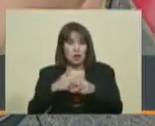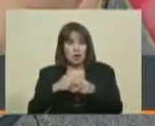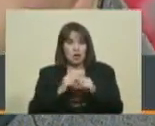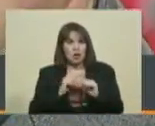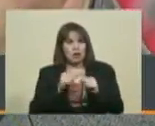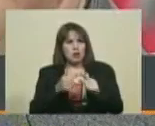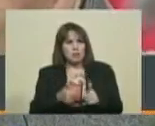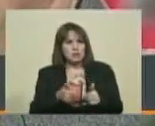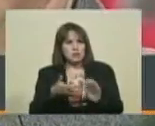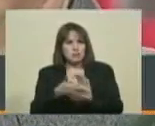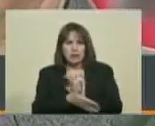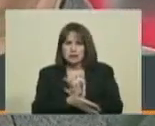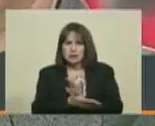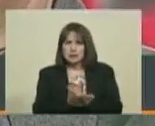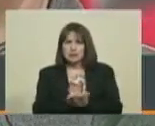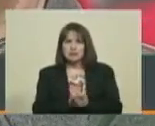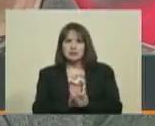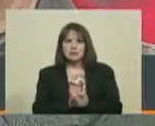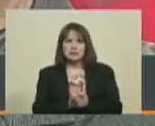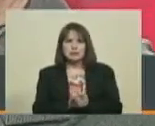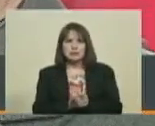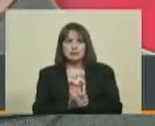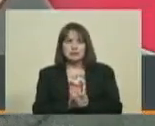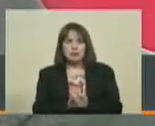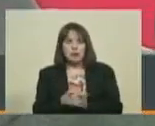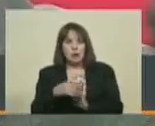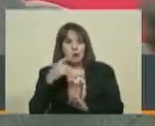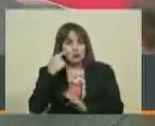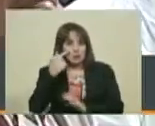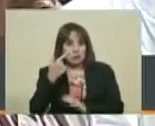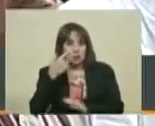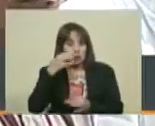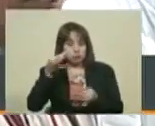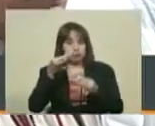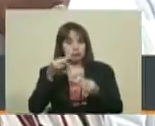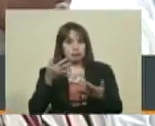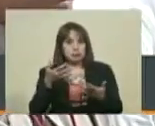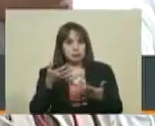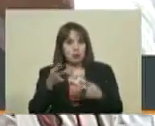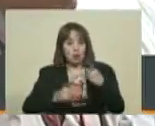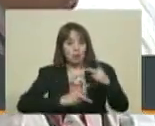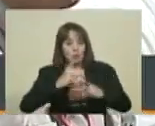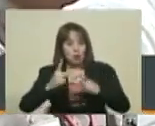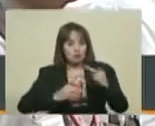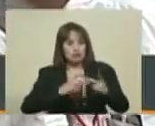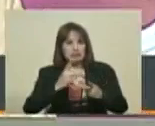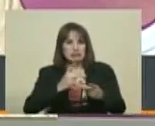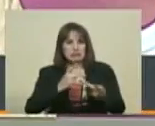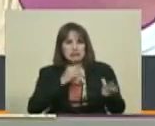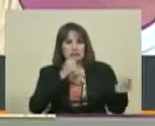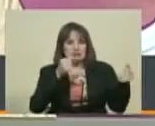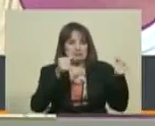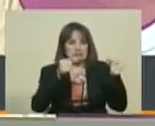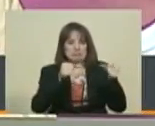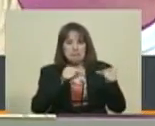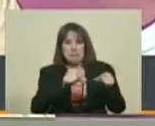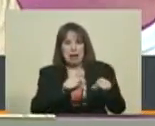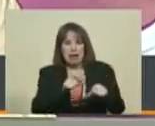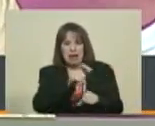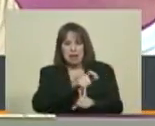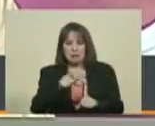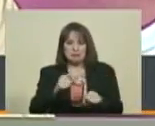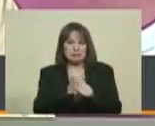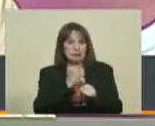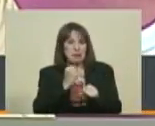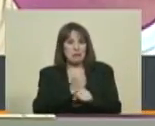suceder o se hizo evidente un proceso de descomposición moral en los